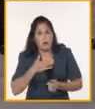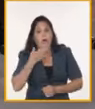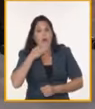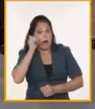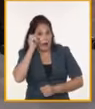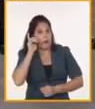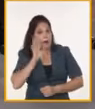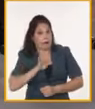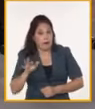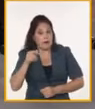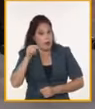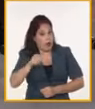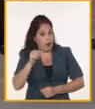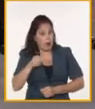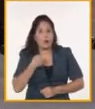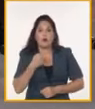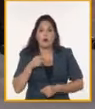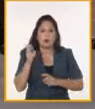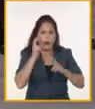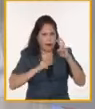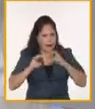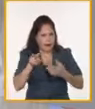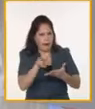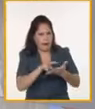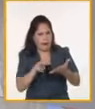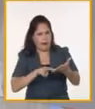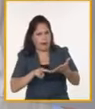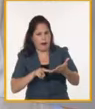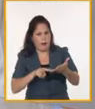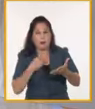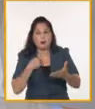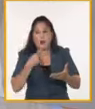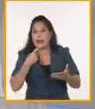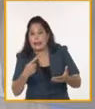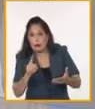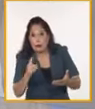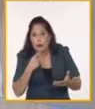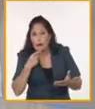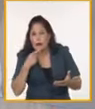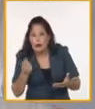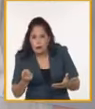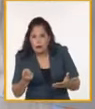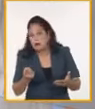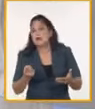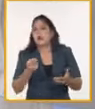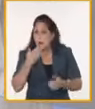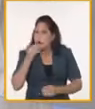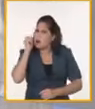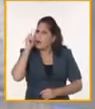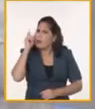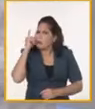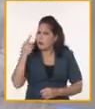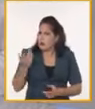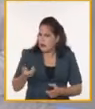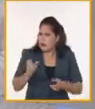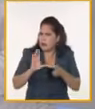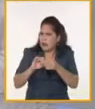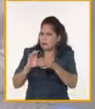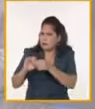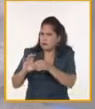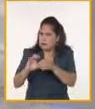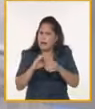Yo hoy cuando nos preparamos un poco decía lo digo no lo digo tenemos muchas buenas experiencias en un encadenamiento entre una